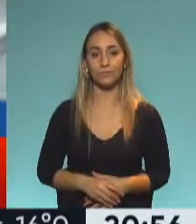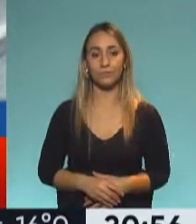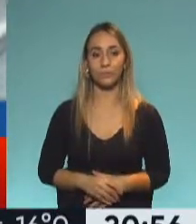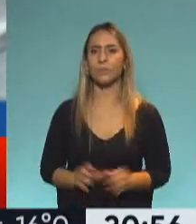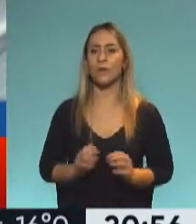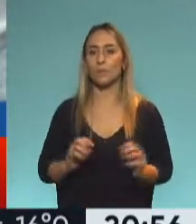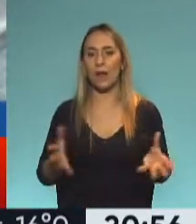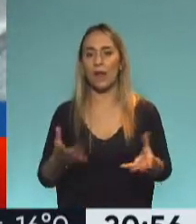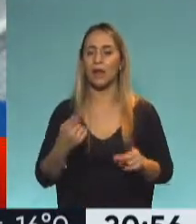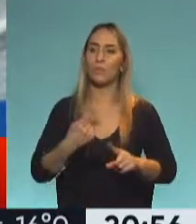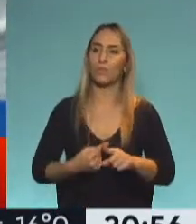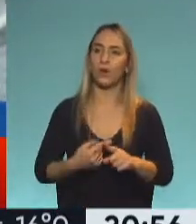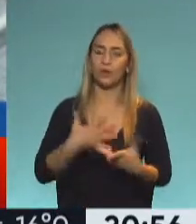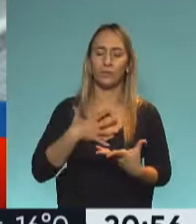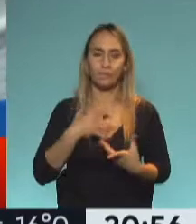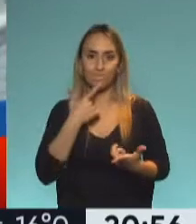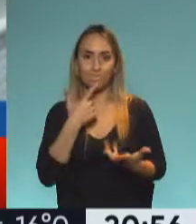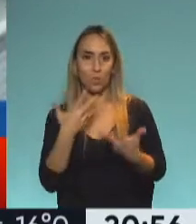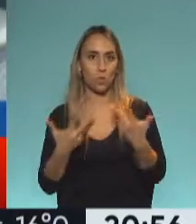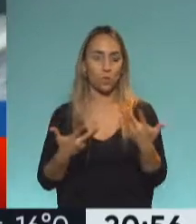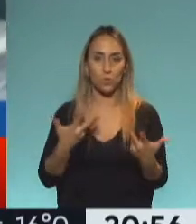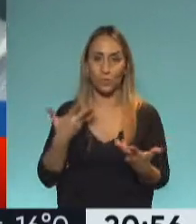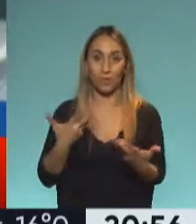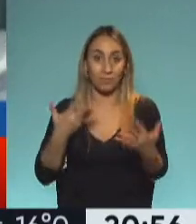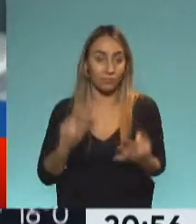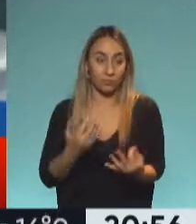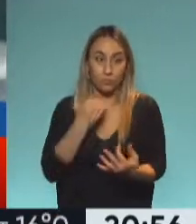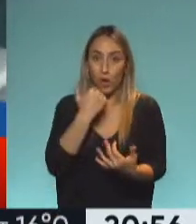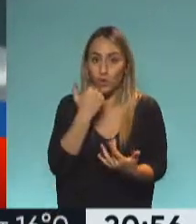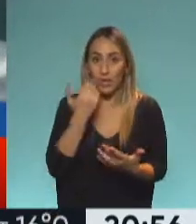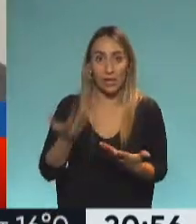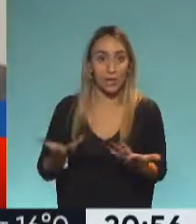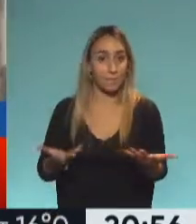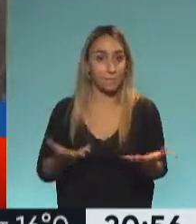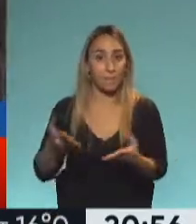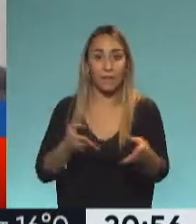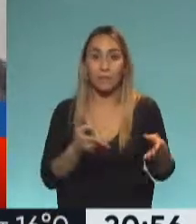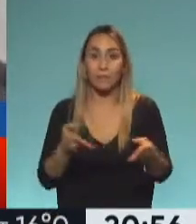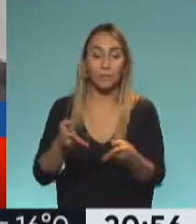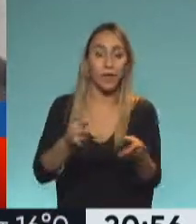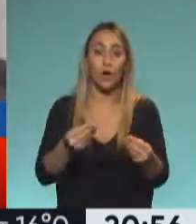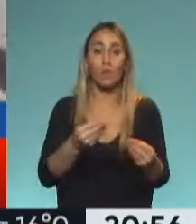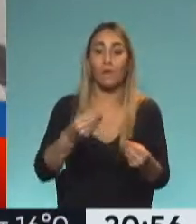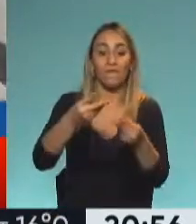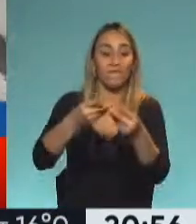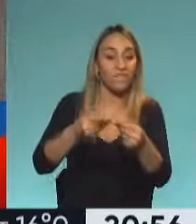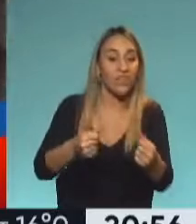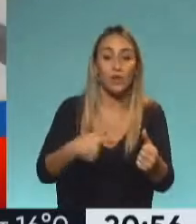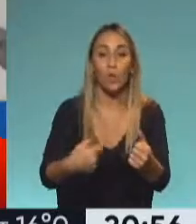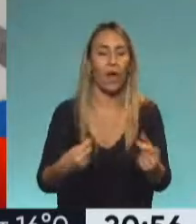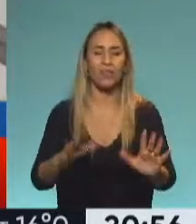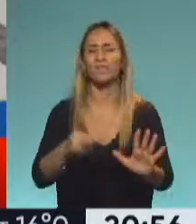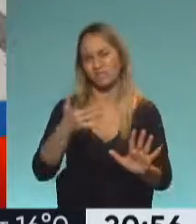Mal por la incertidumbre, mal por no saber a dónde vamos, cuándo termina, más allá de que